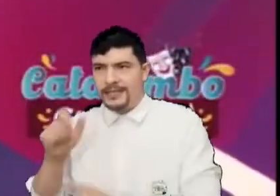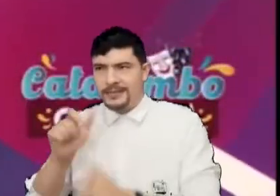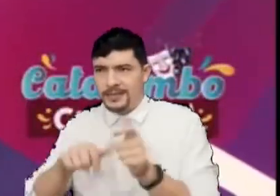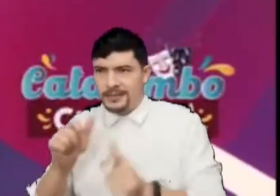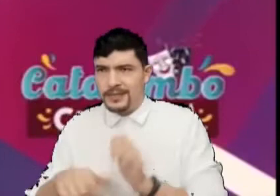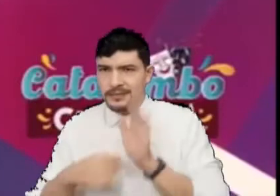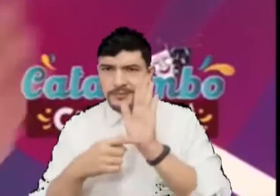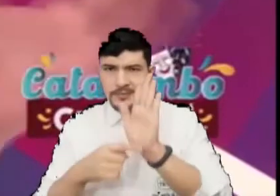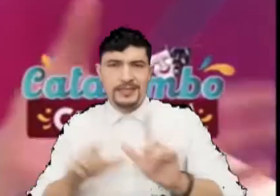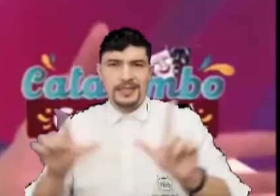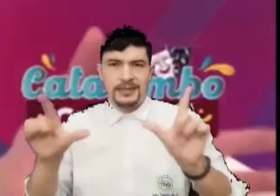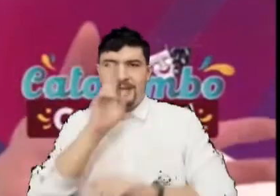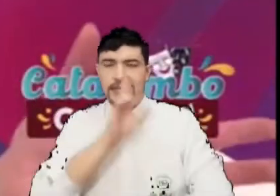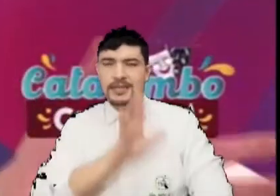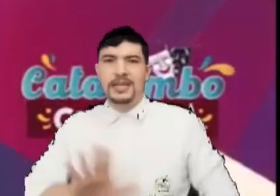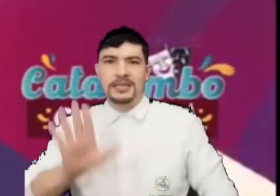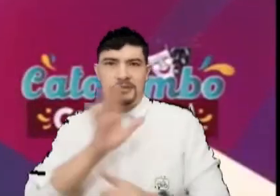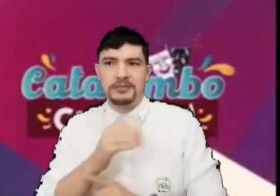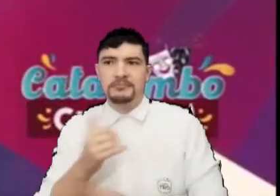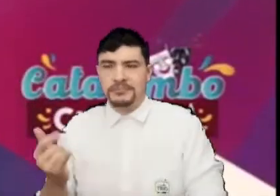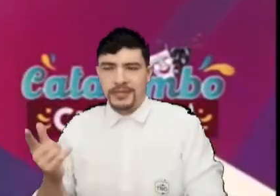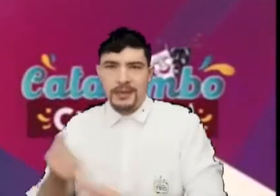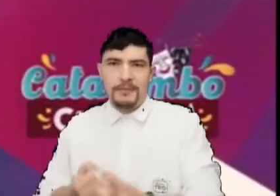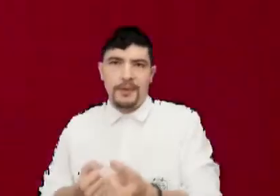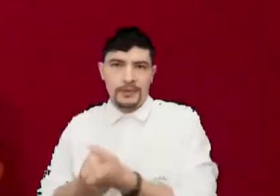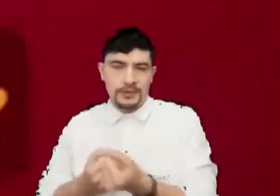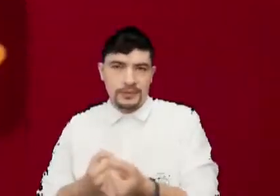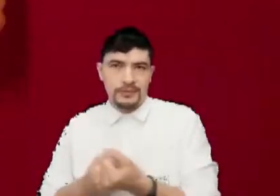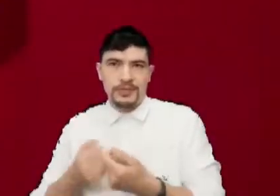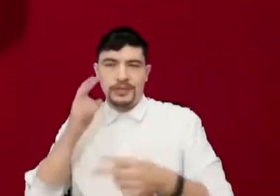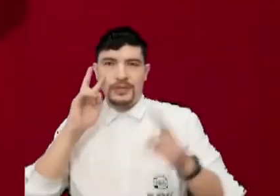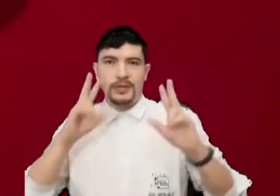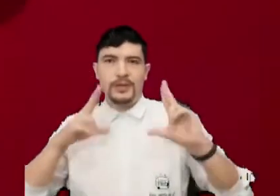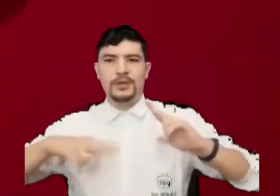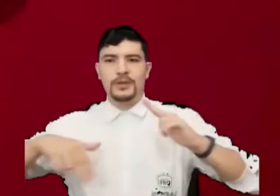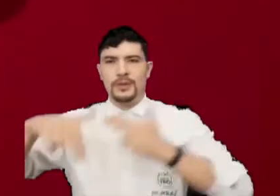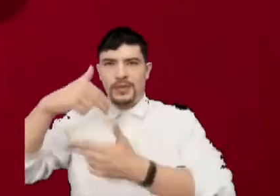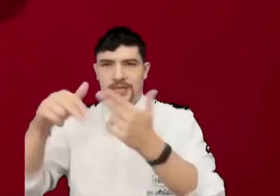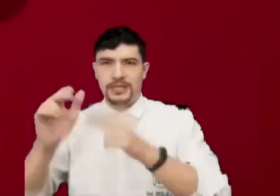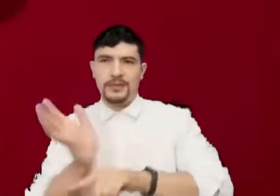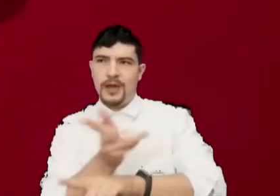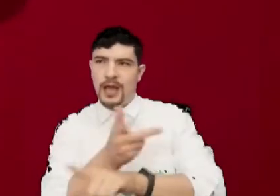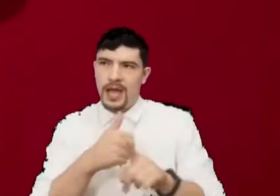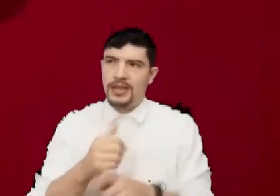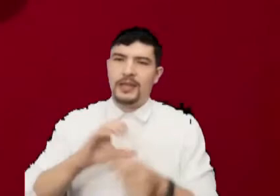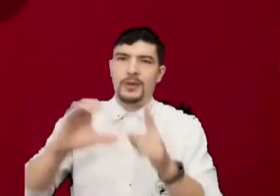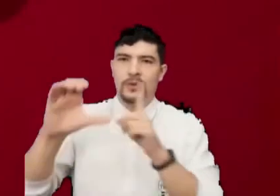suman a la causa de promoción por el turismo, el arte y la cultura de la región.